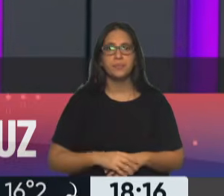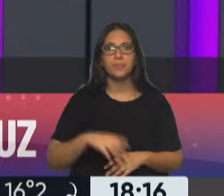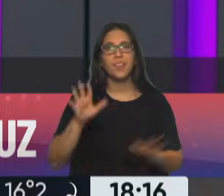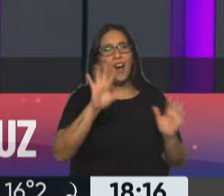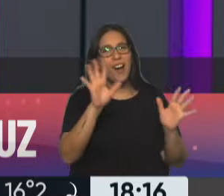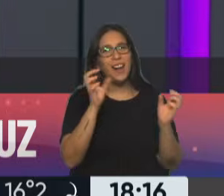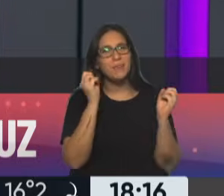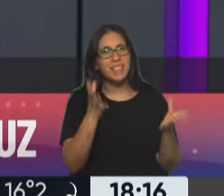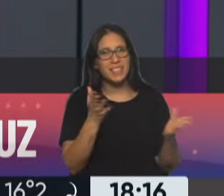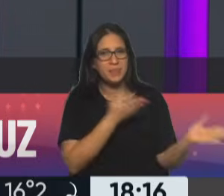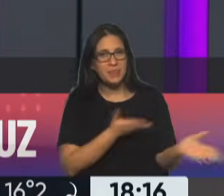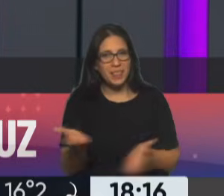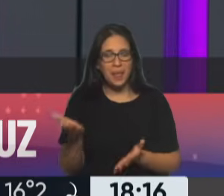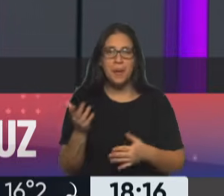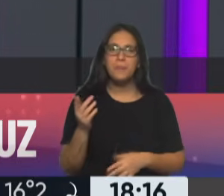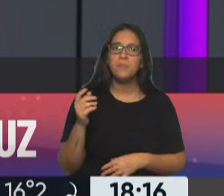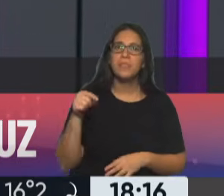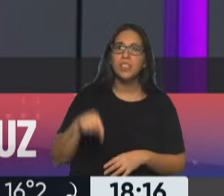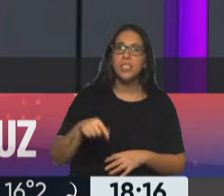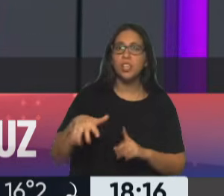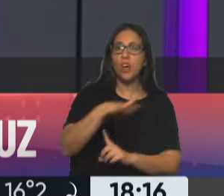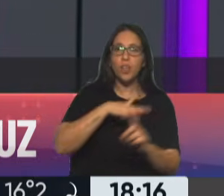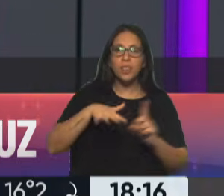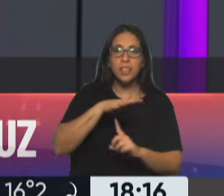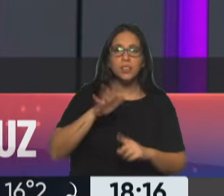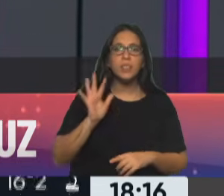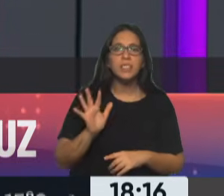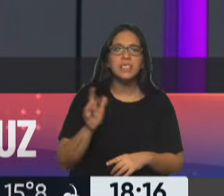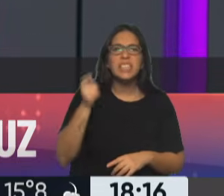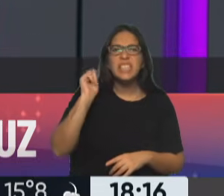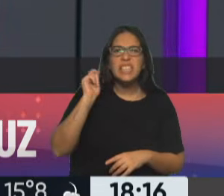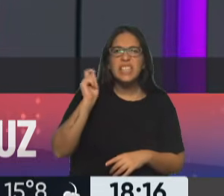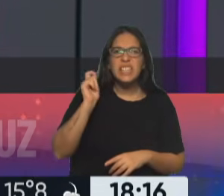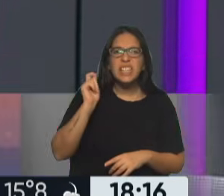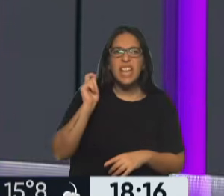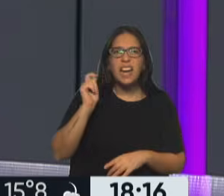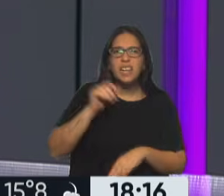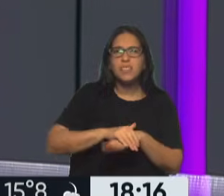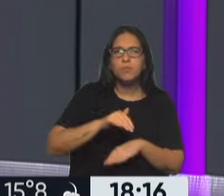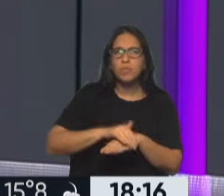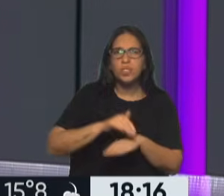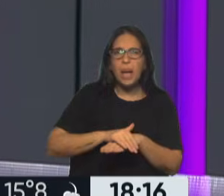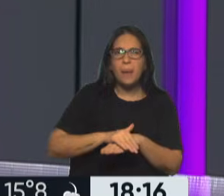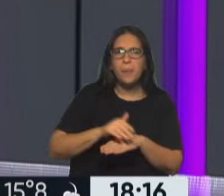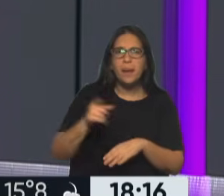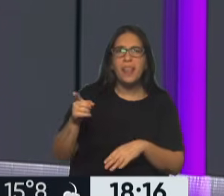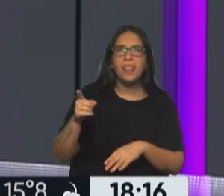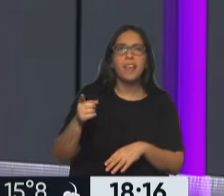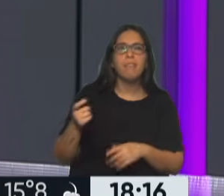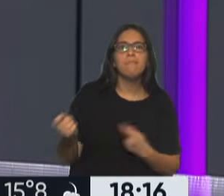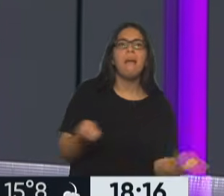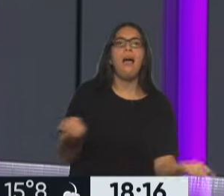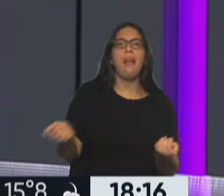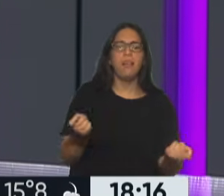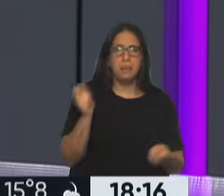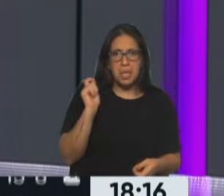por venir como siempre. En ese contexto, ¿quién es el que está llevando, digamos, de alguna manera, como diríamos, la posta, ¿no? Porque